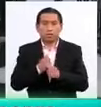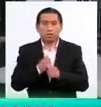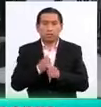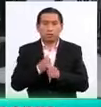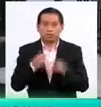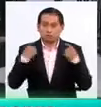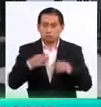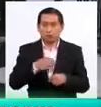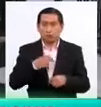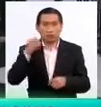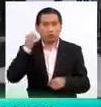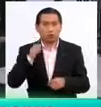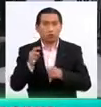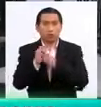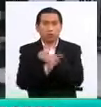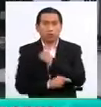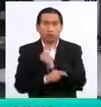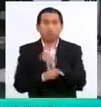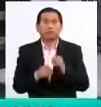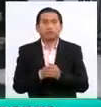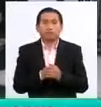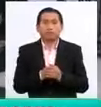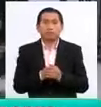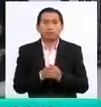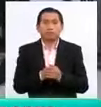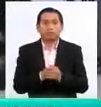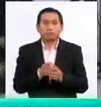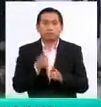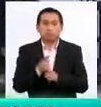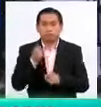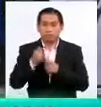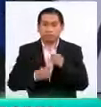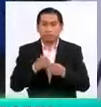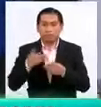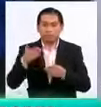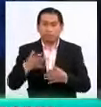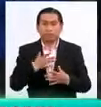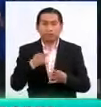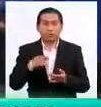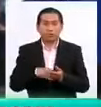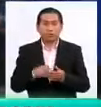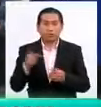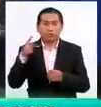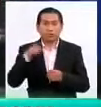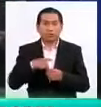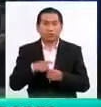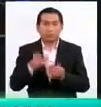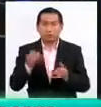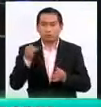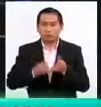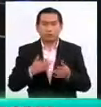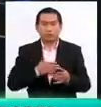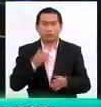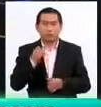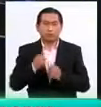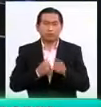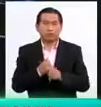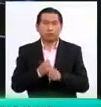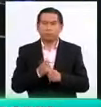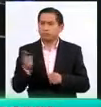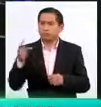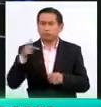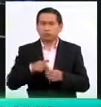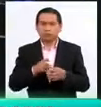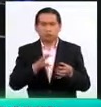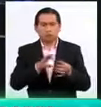medalla de oro nacional. Y pues ya con eso ya cada año me gusta participar hasta que este es mi último año. Ambas Rojas participó en